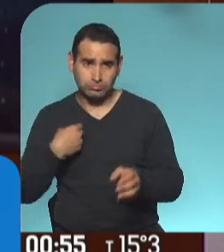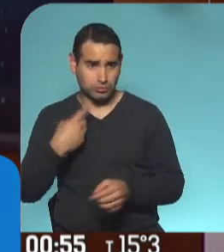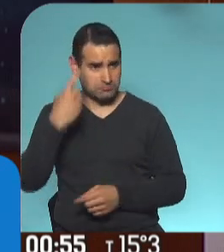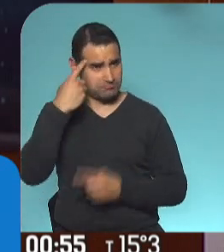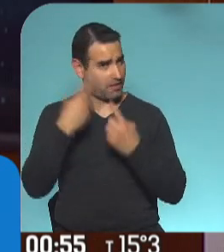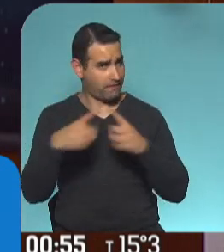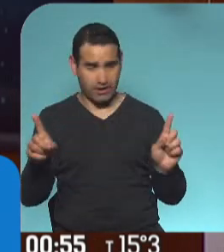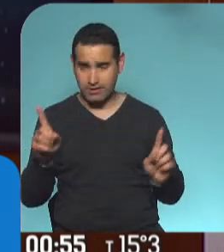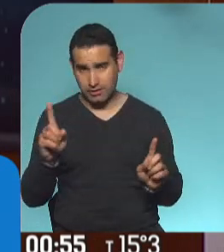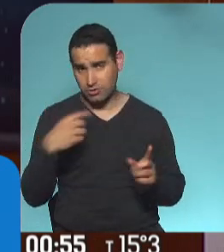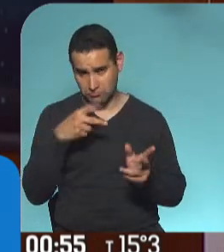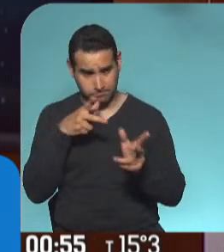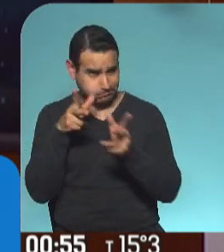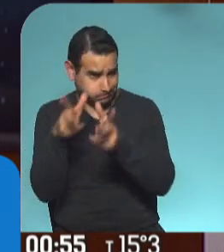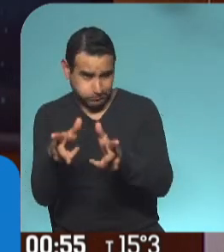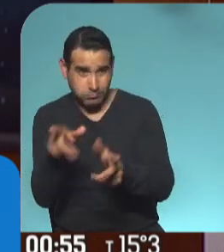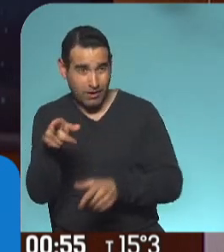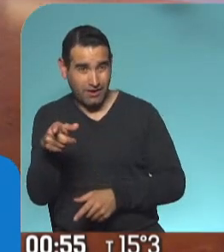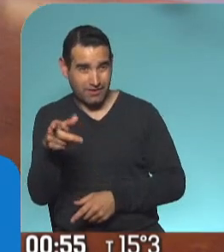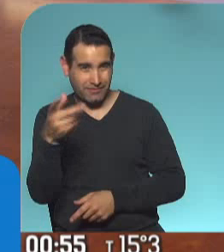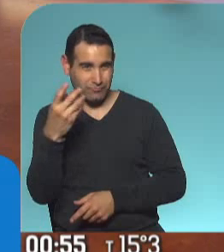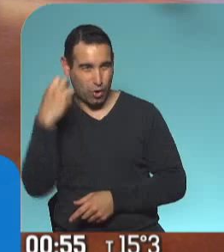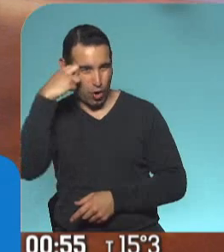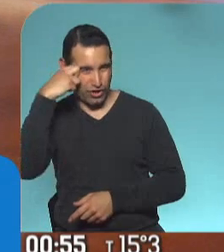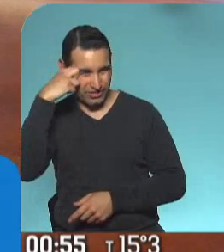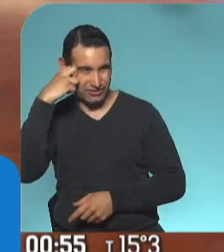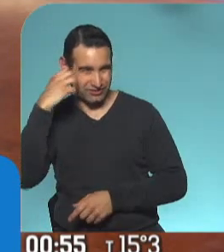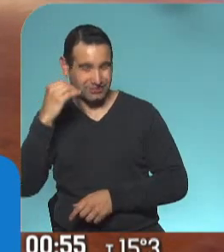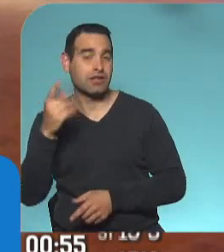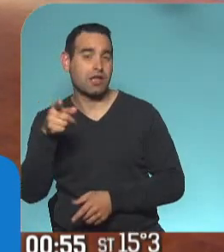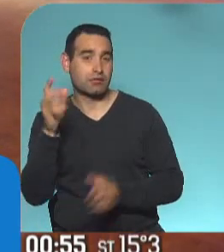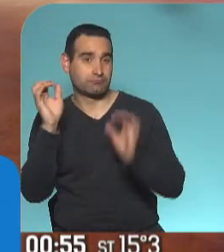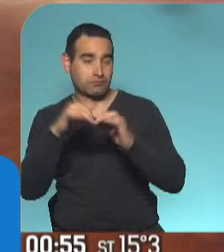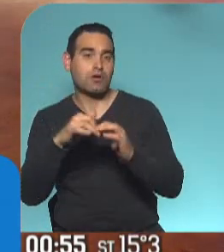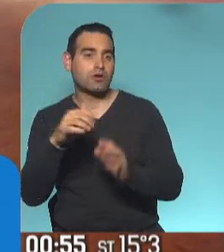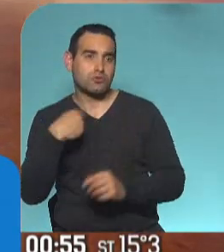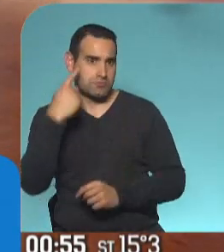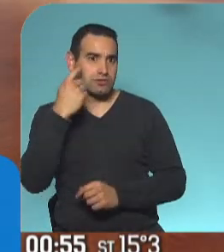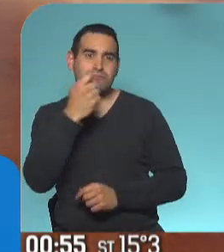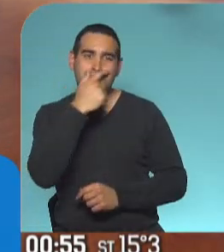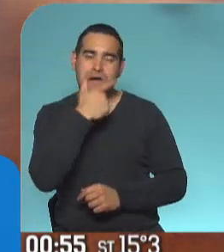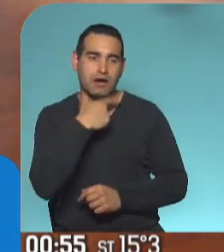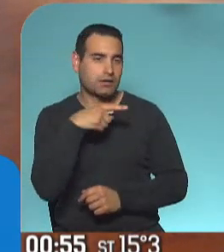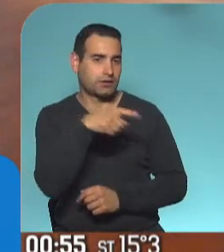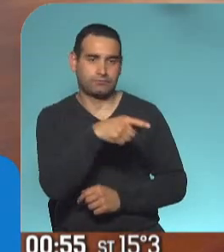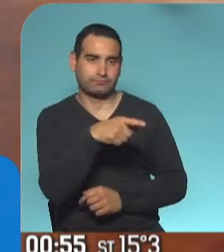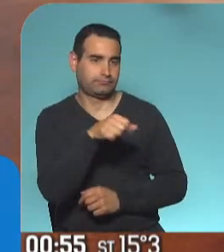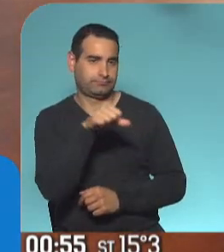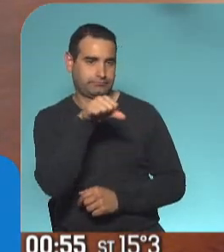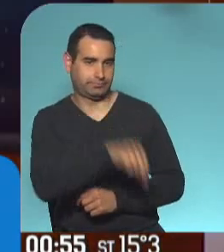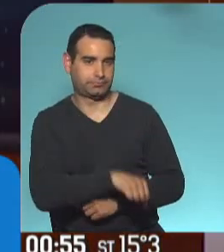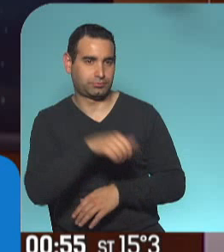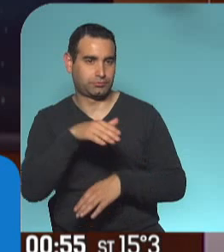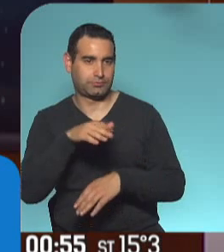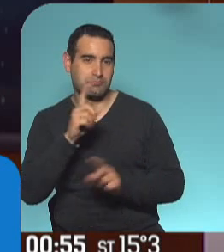se lo dije el día que se hizo el congreso yo creo que macri es un emergente de los desaciertos de cristina kirchner